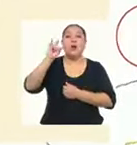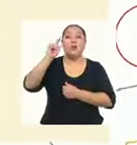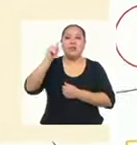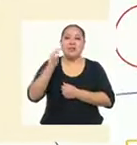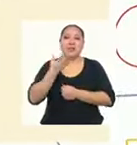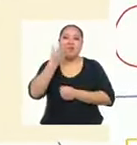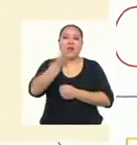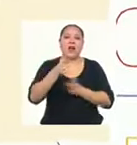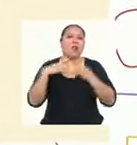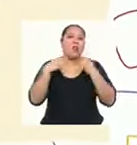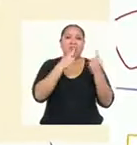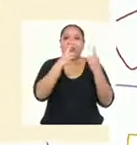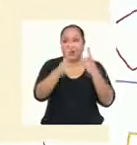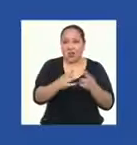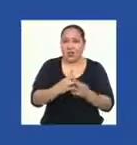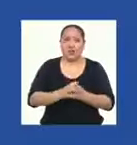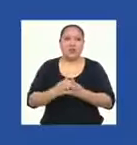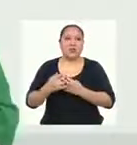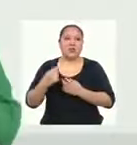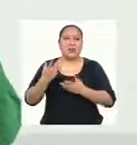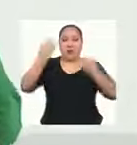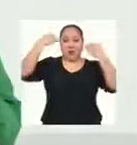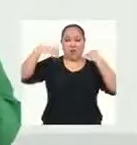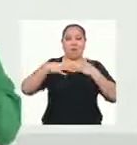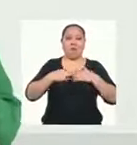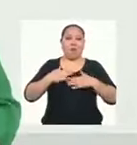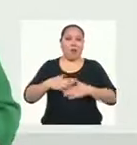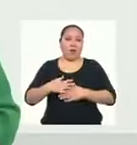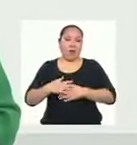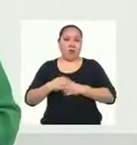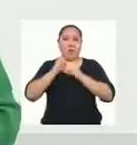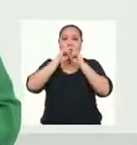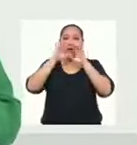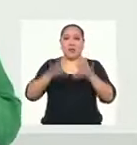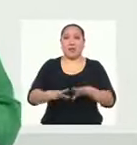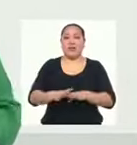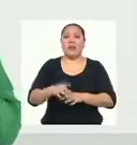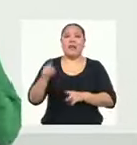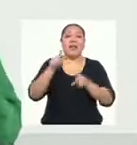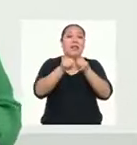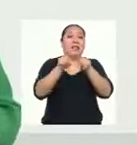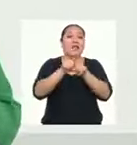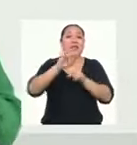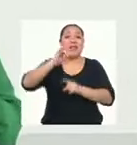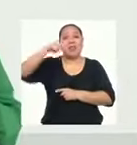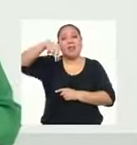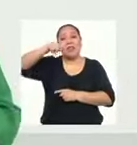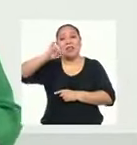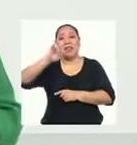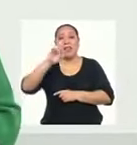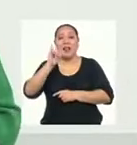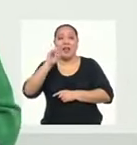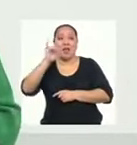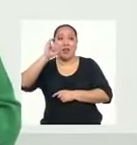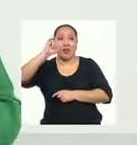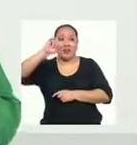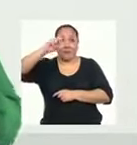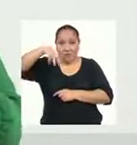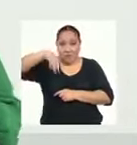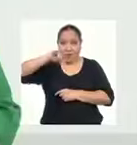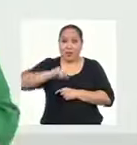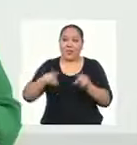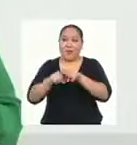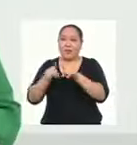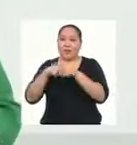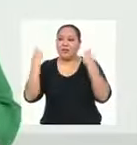lagunas para realizar el baño bendito. Mientras que el Inti Raiming también se celebra en todos los territorios